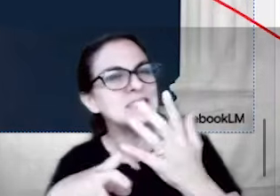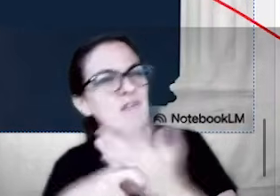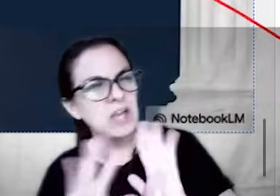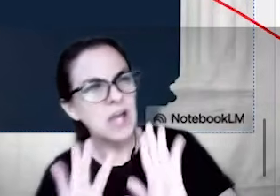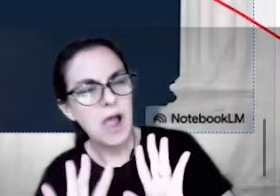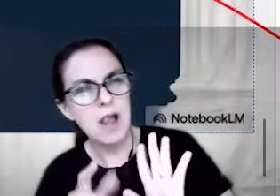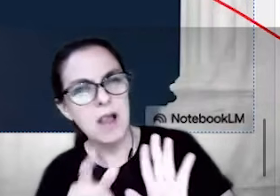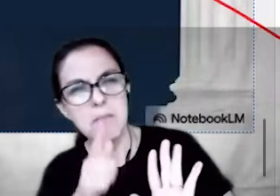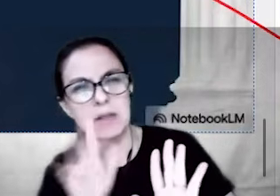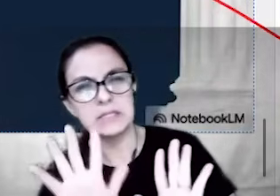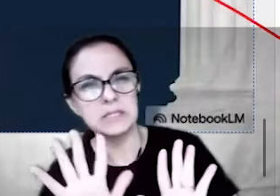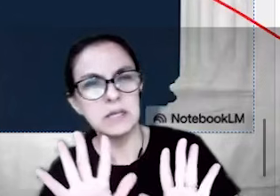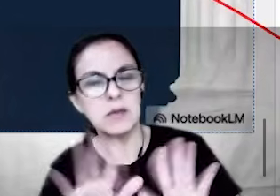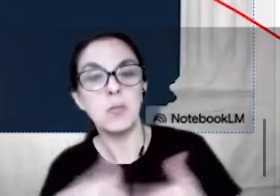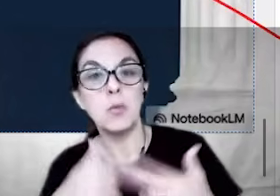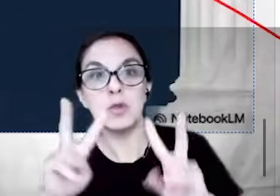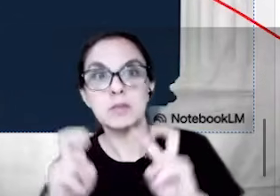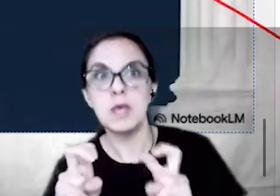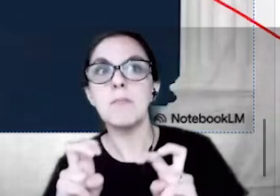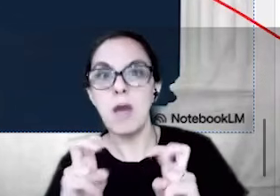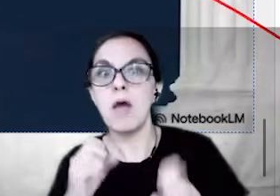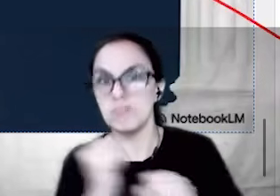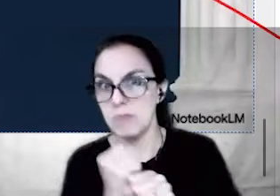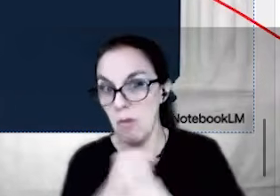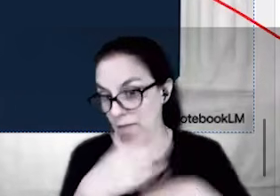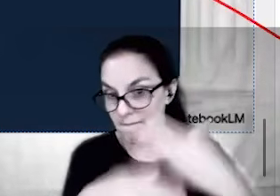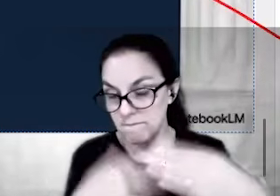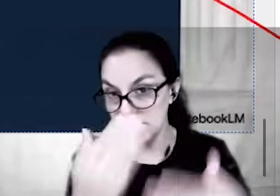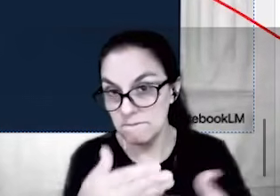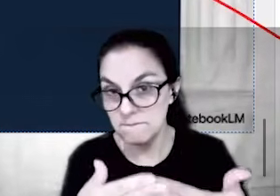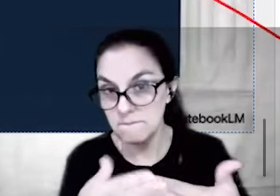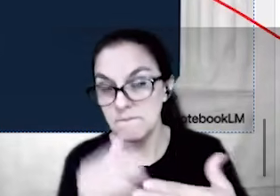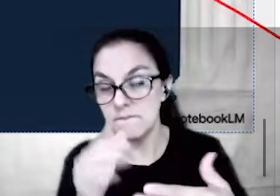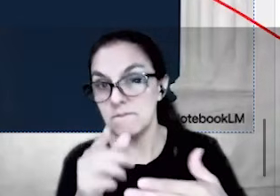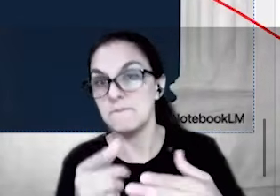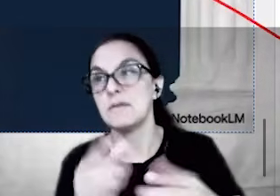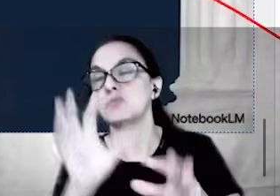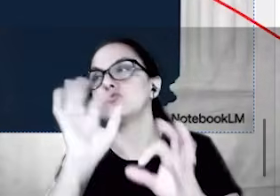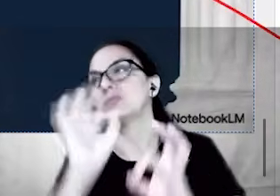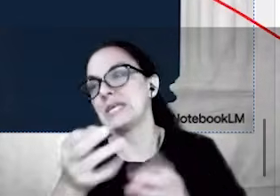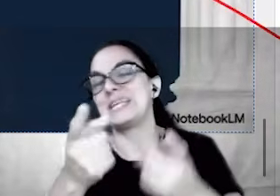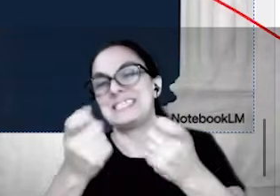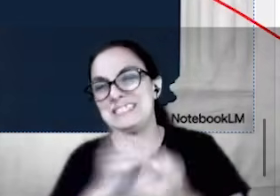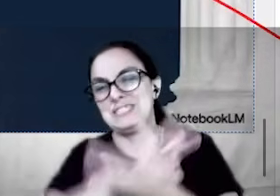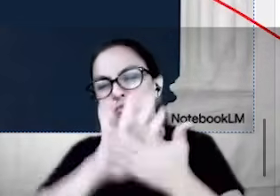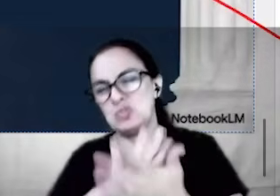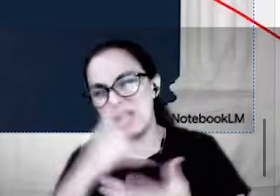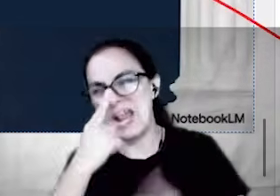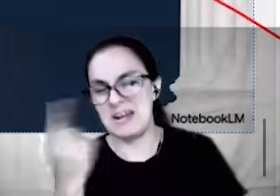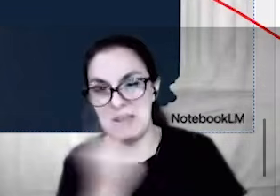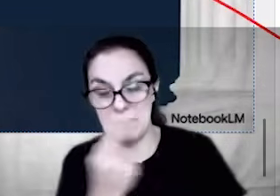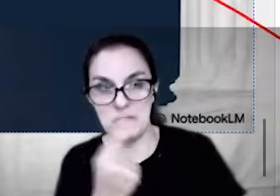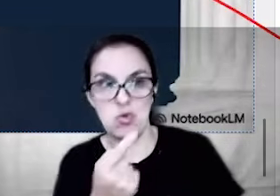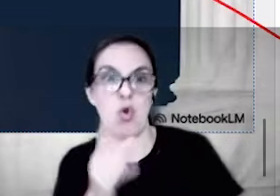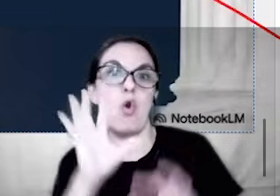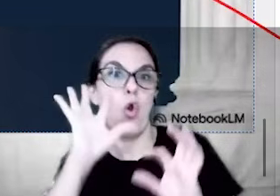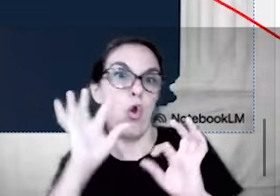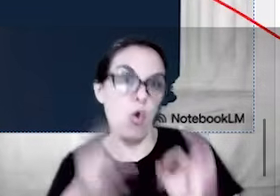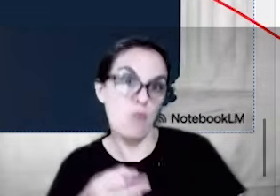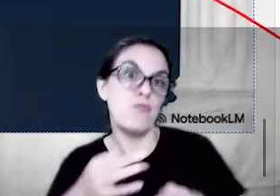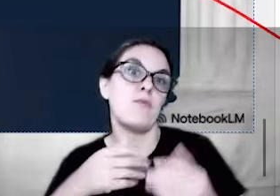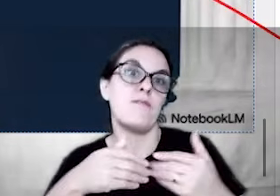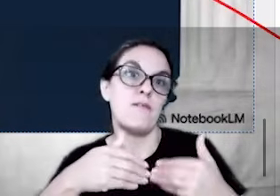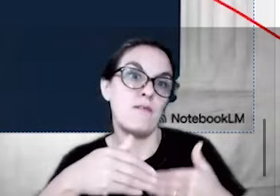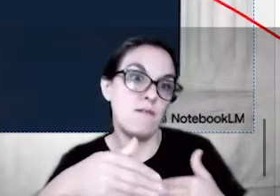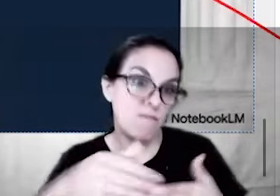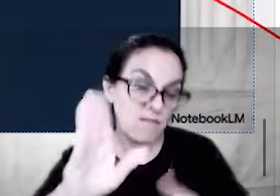es entiendo que están más que desesperados y seguramente van a evaluar van a elevar